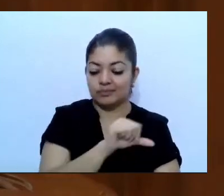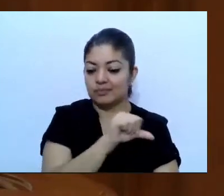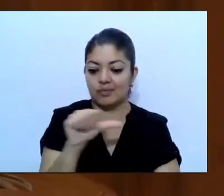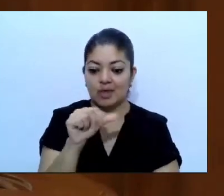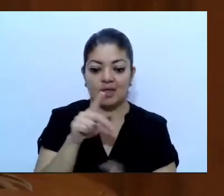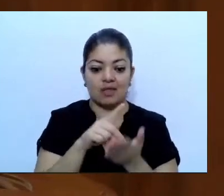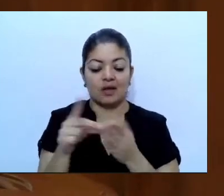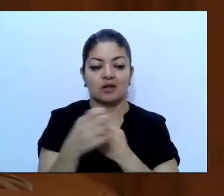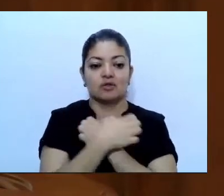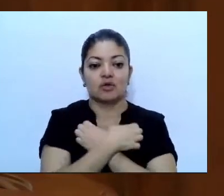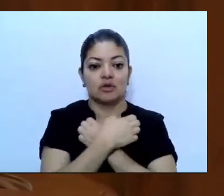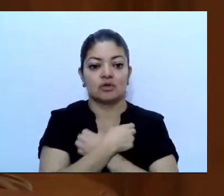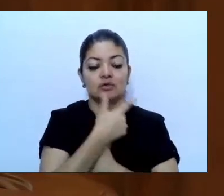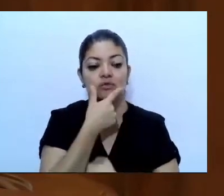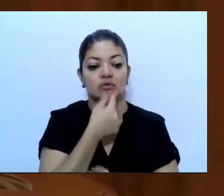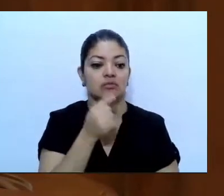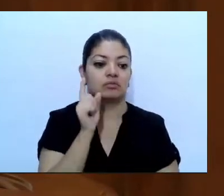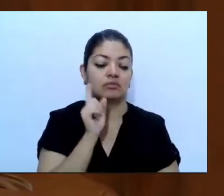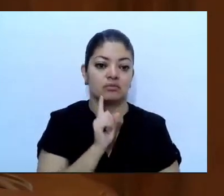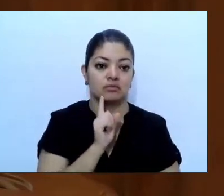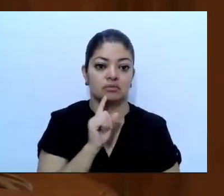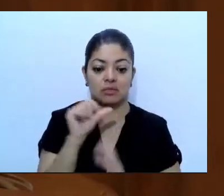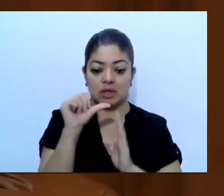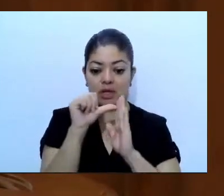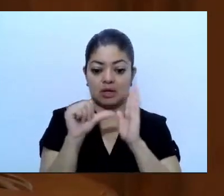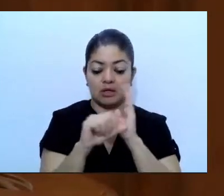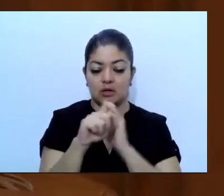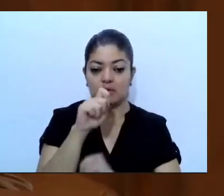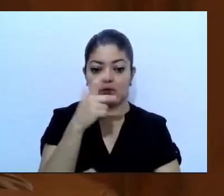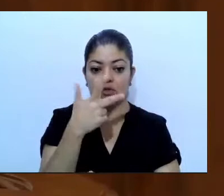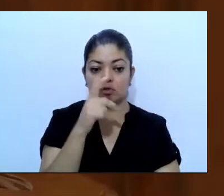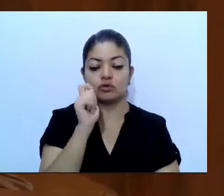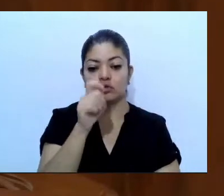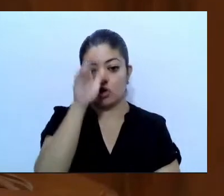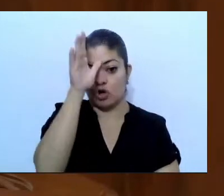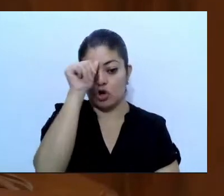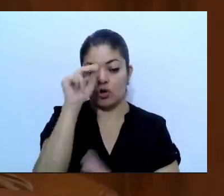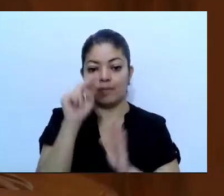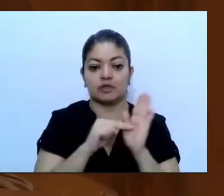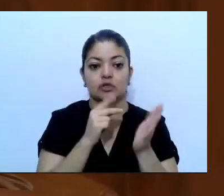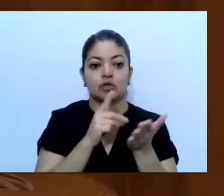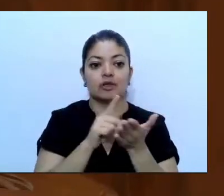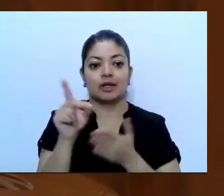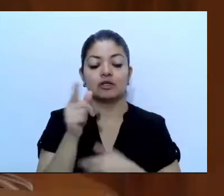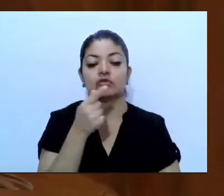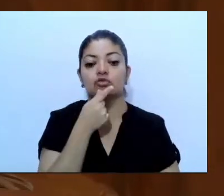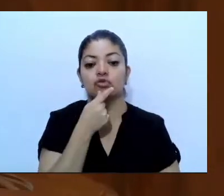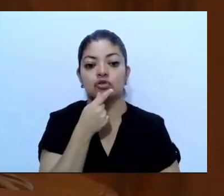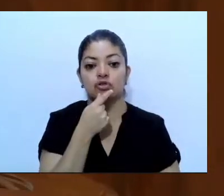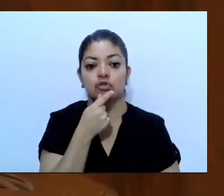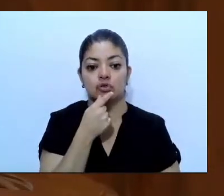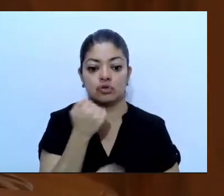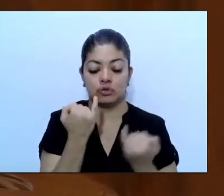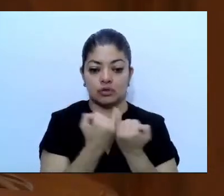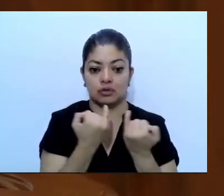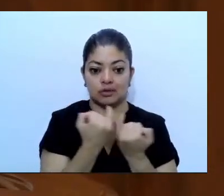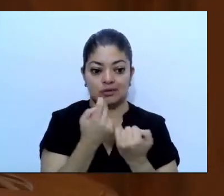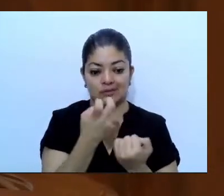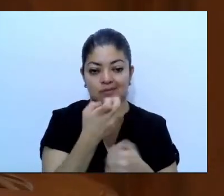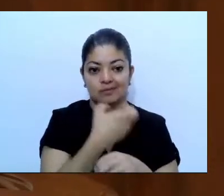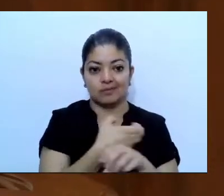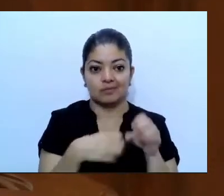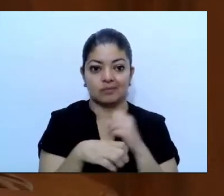y niños, establecido en el artículo 28 de la Convención de los Derechos del Niño, y dichas condiciones